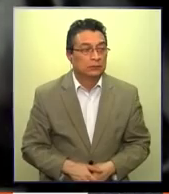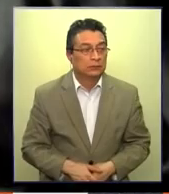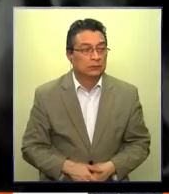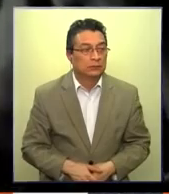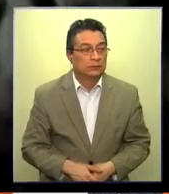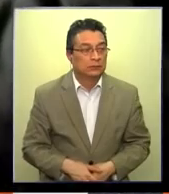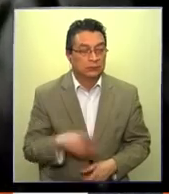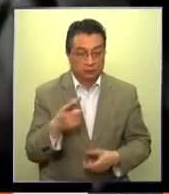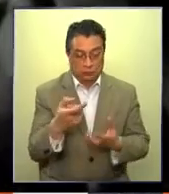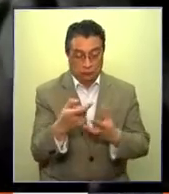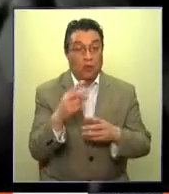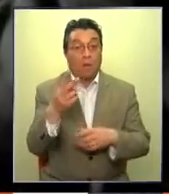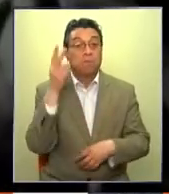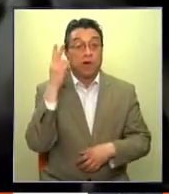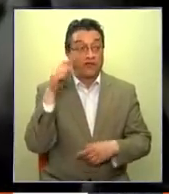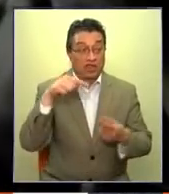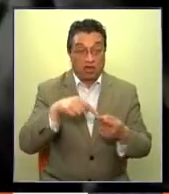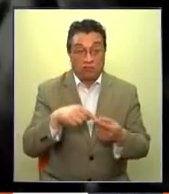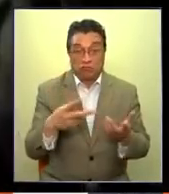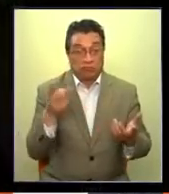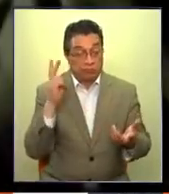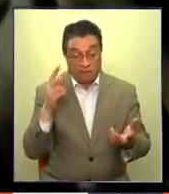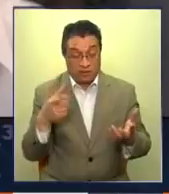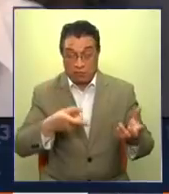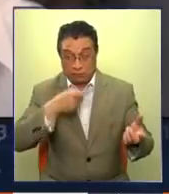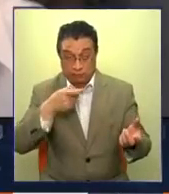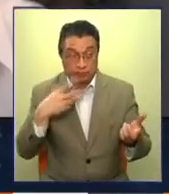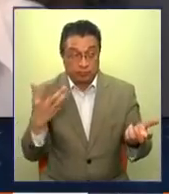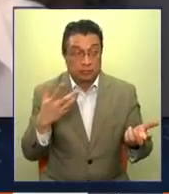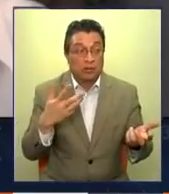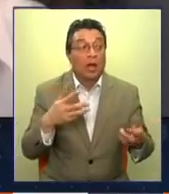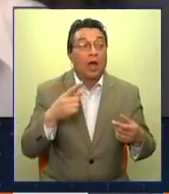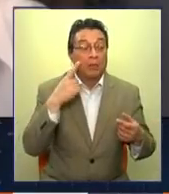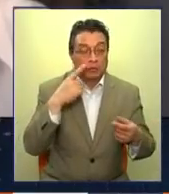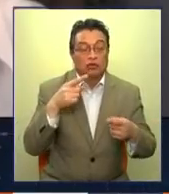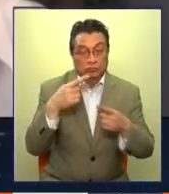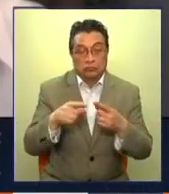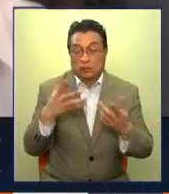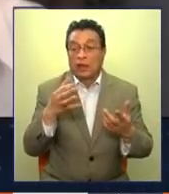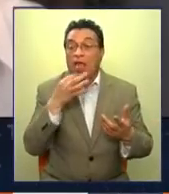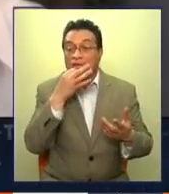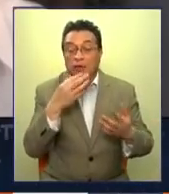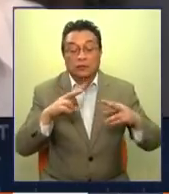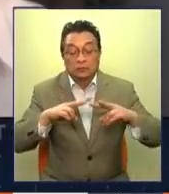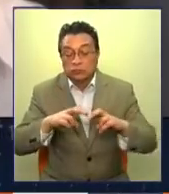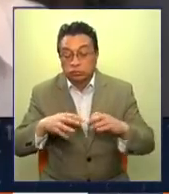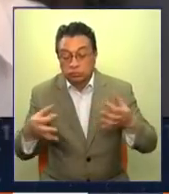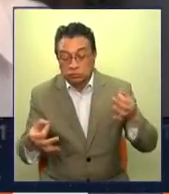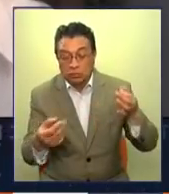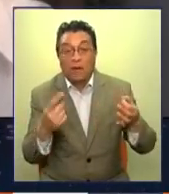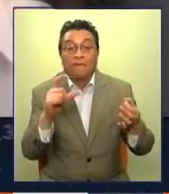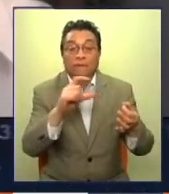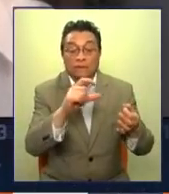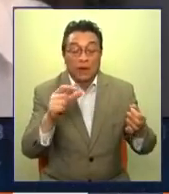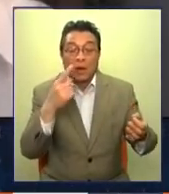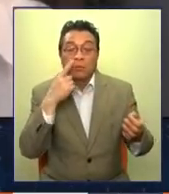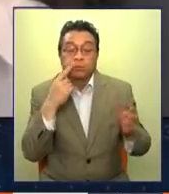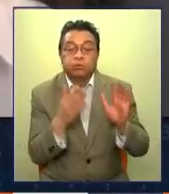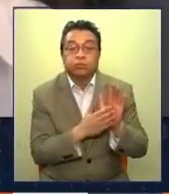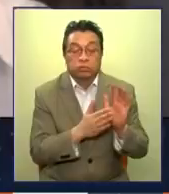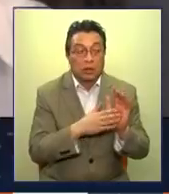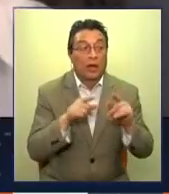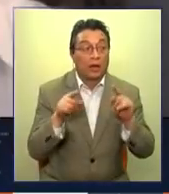Armamento fuego prohibido, en este caso en particular. Sin perjuicio de lo que tengan que decir las pericias balísticas en su momento, se trata